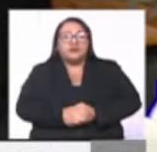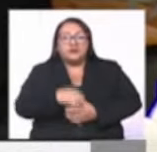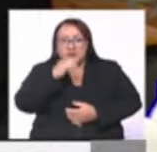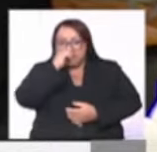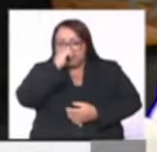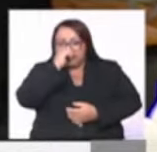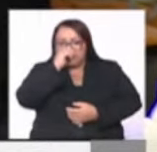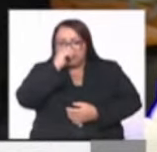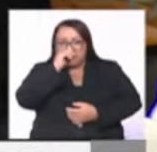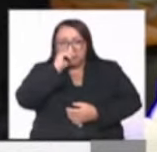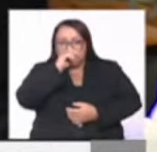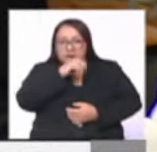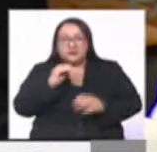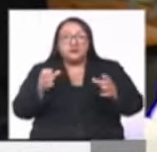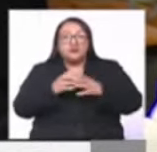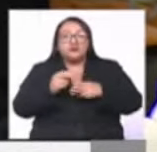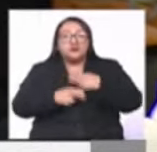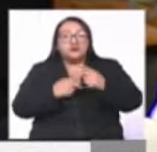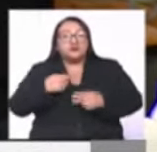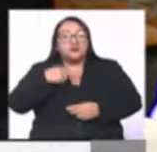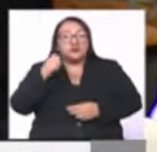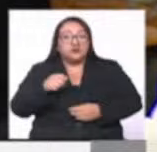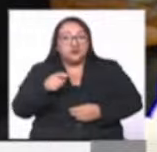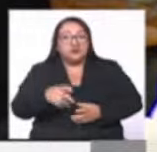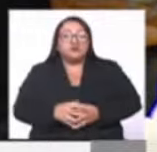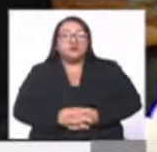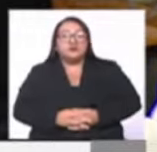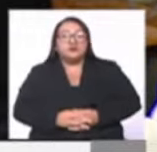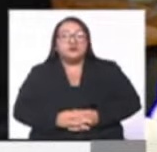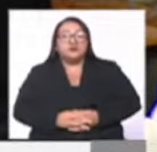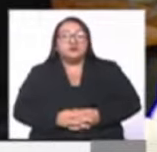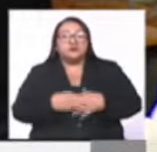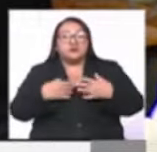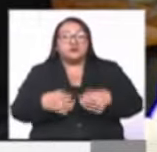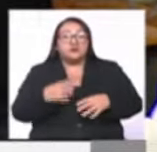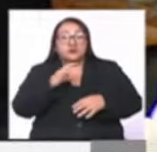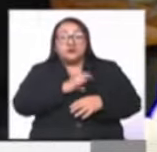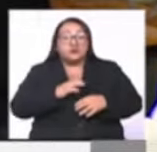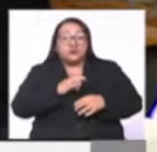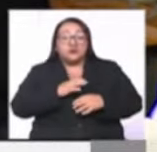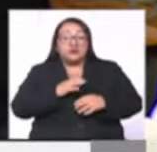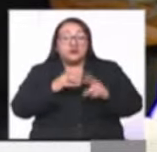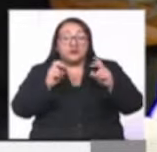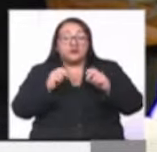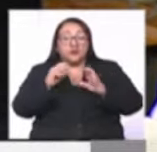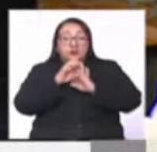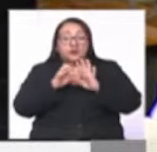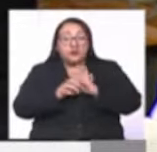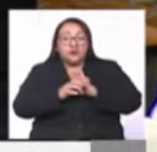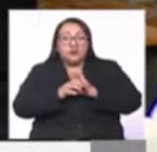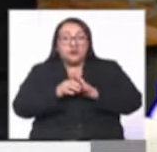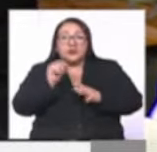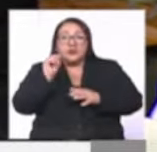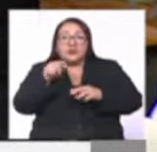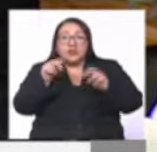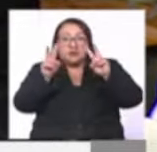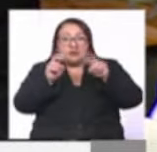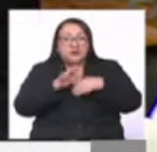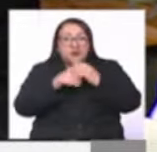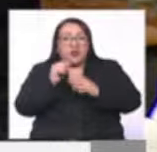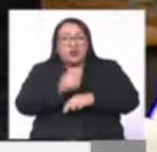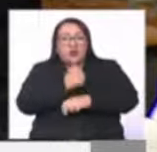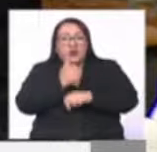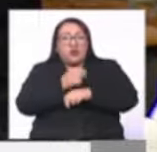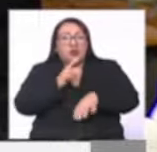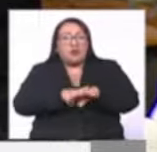político la junta Nacional de Justicia dado su carácter de órgano constitucional autónomo está investida de autonomía